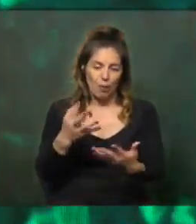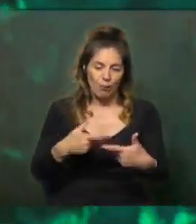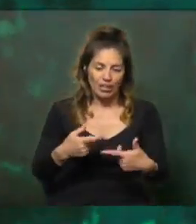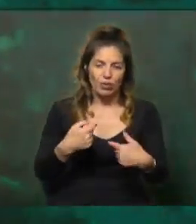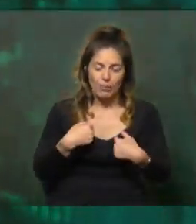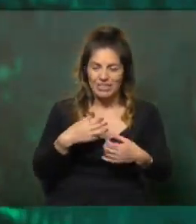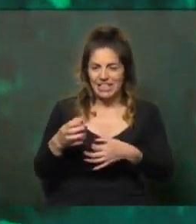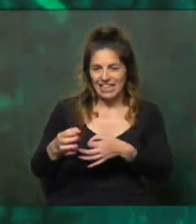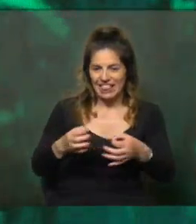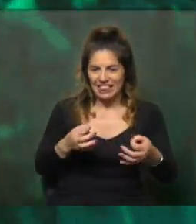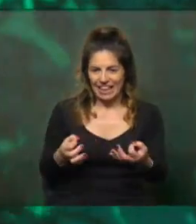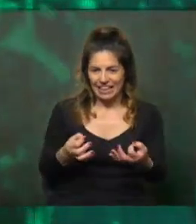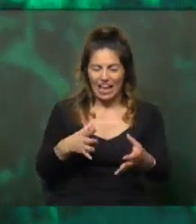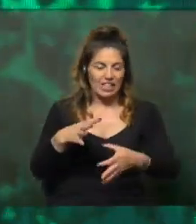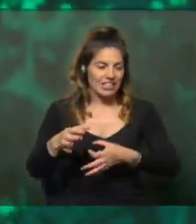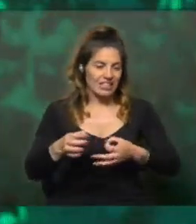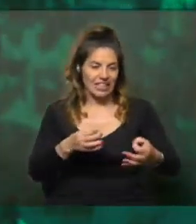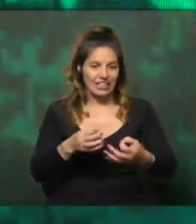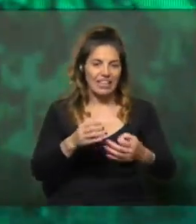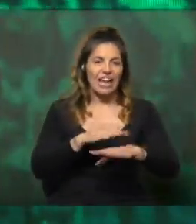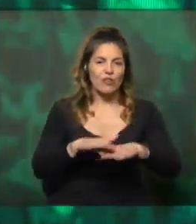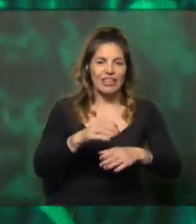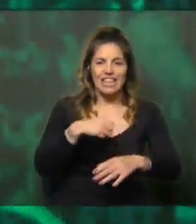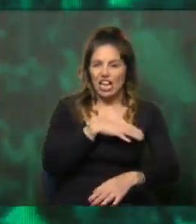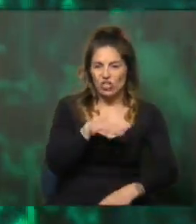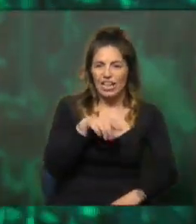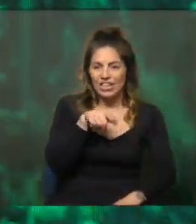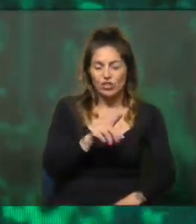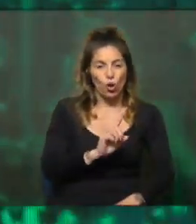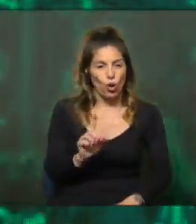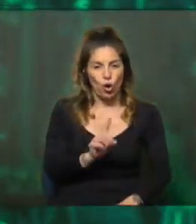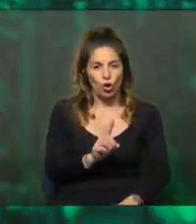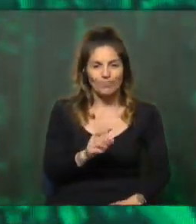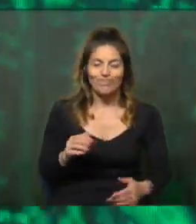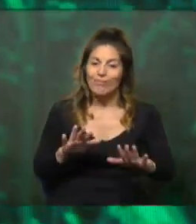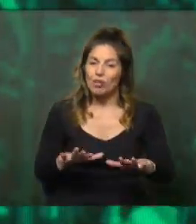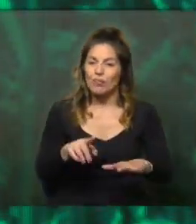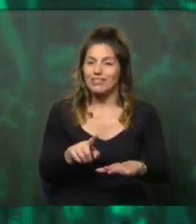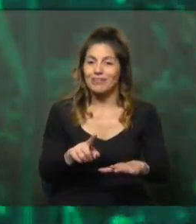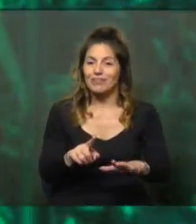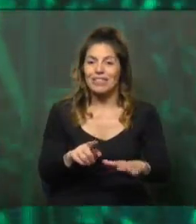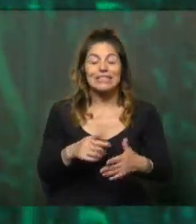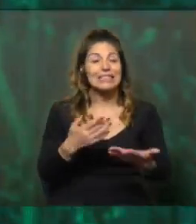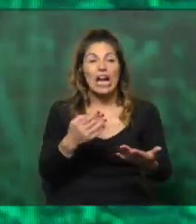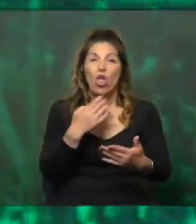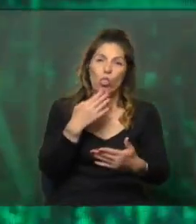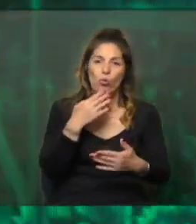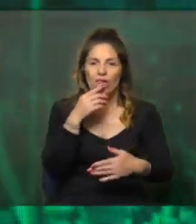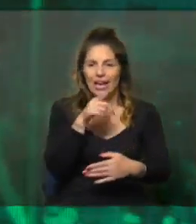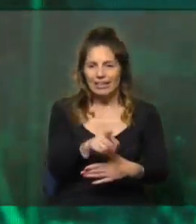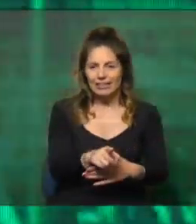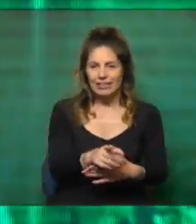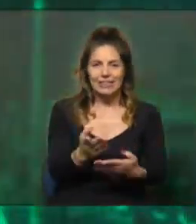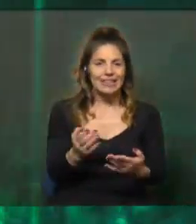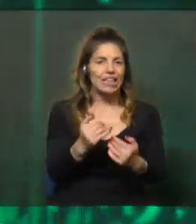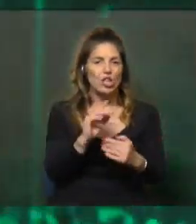propias estrategias las estrategias a nivel de la sociedad yo creo que eso hoy hay un impaz hay un grado ese grado de incertidumbre este